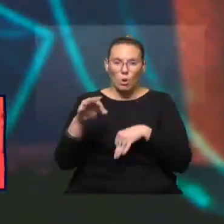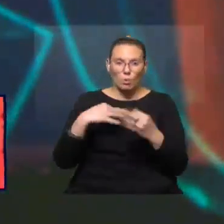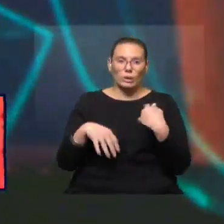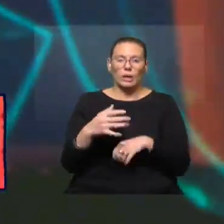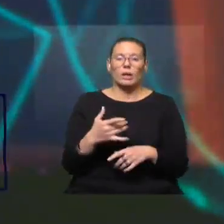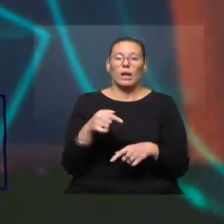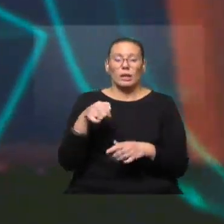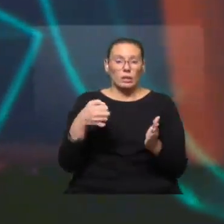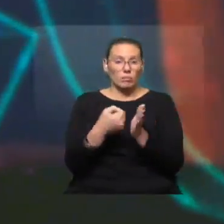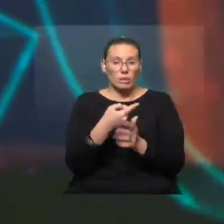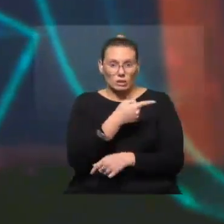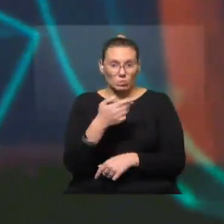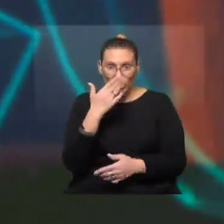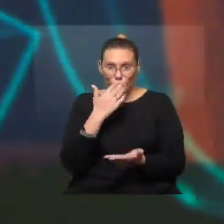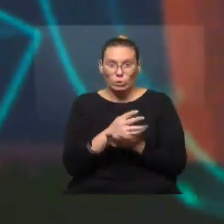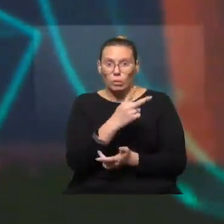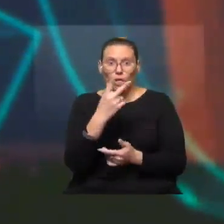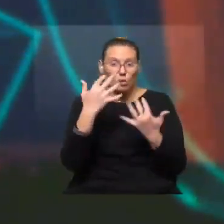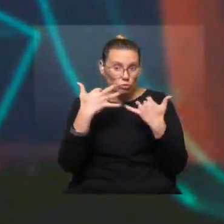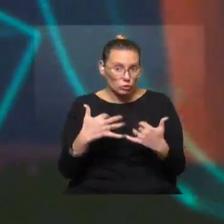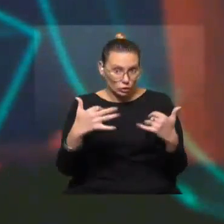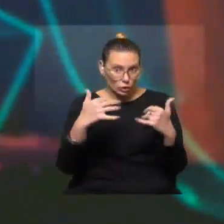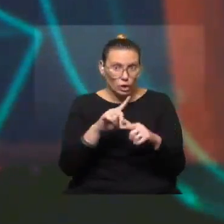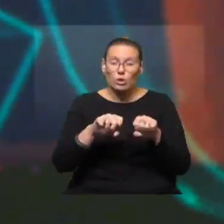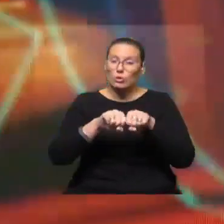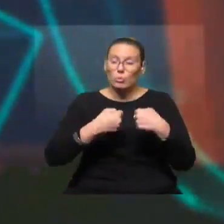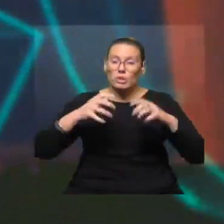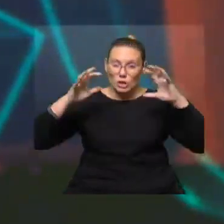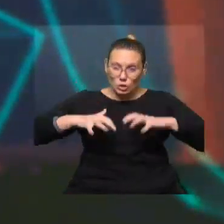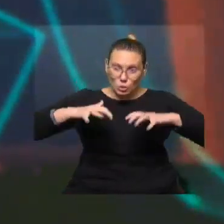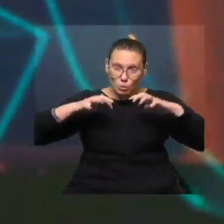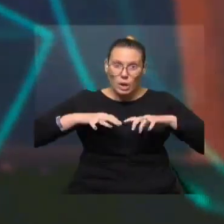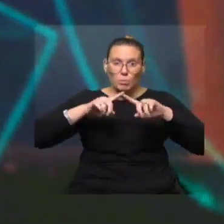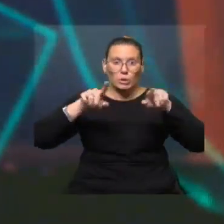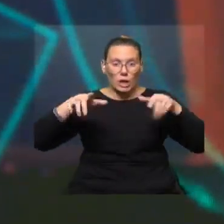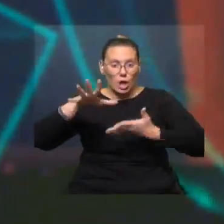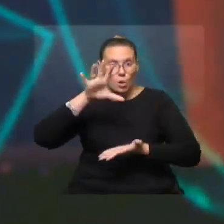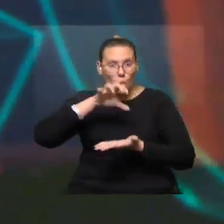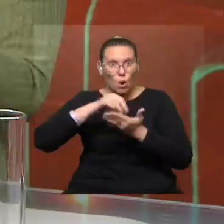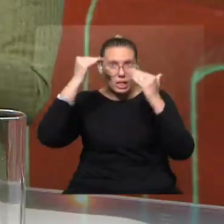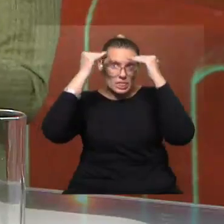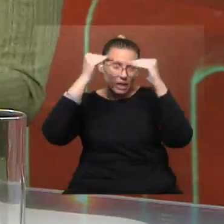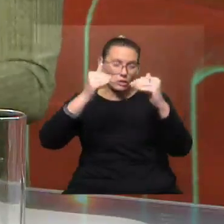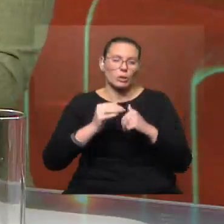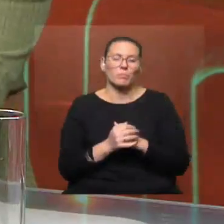así que bueno este fin de semana son las últimas dos funciones y no se suspende por lluvia porque la locación es techada